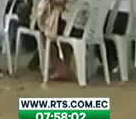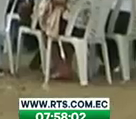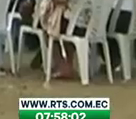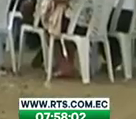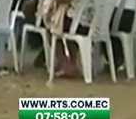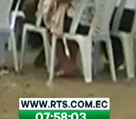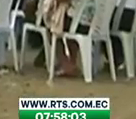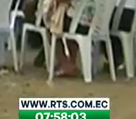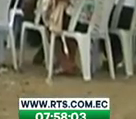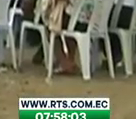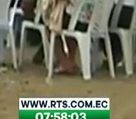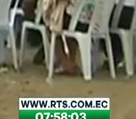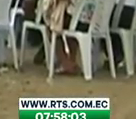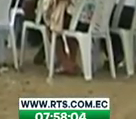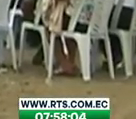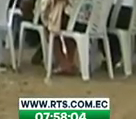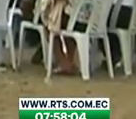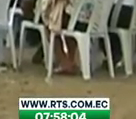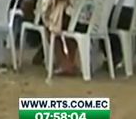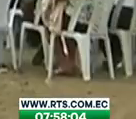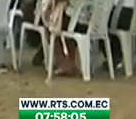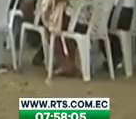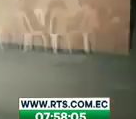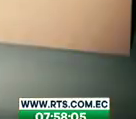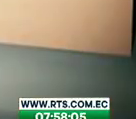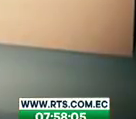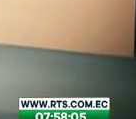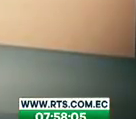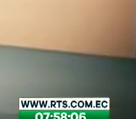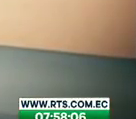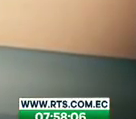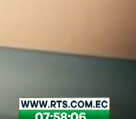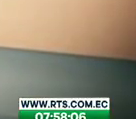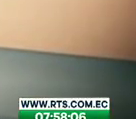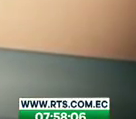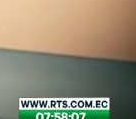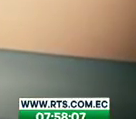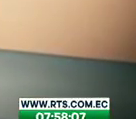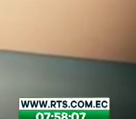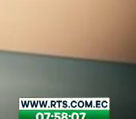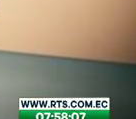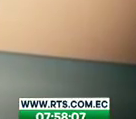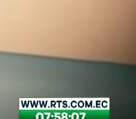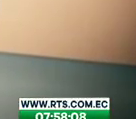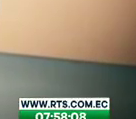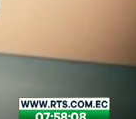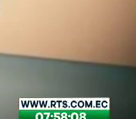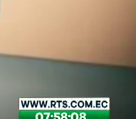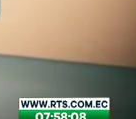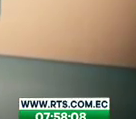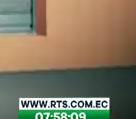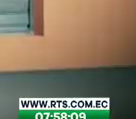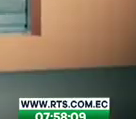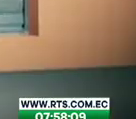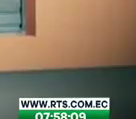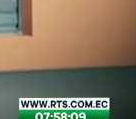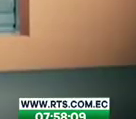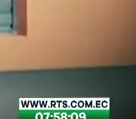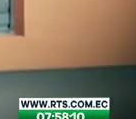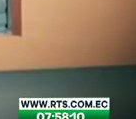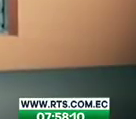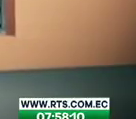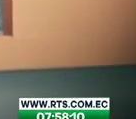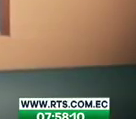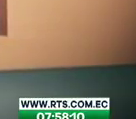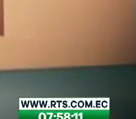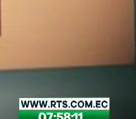del Cantón El Triunfo, provincia del Guayas. Delincuentes roban 180 mil dólares de una caja fuerte en un local en el centro